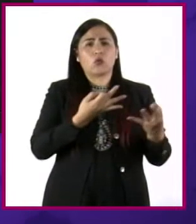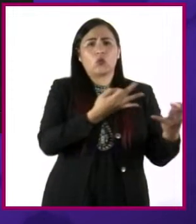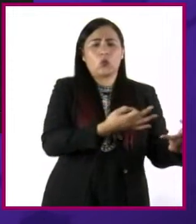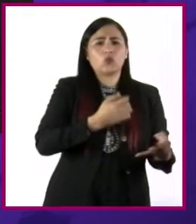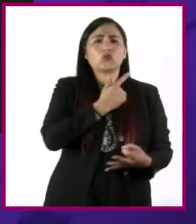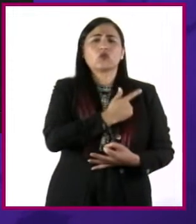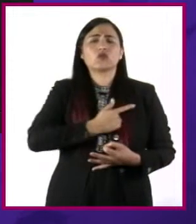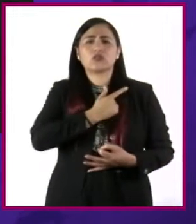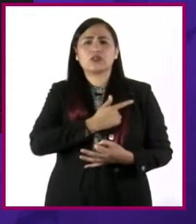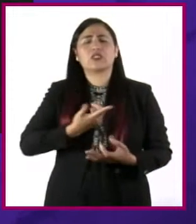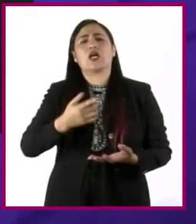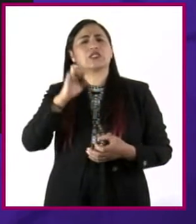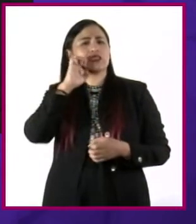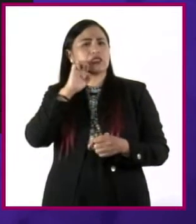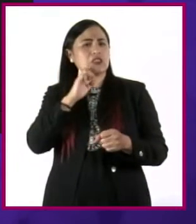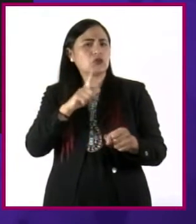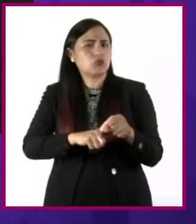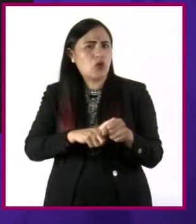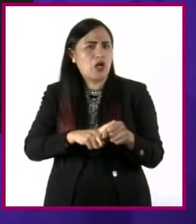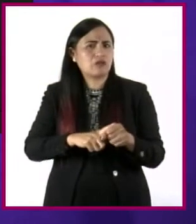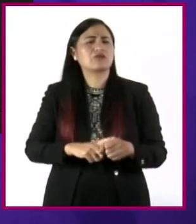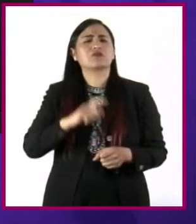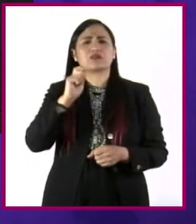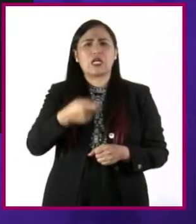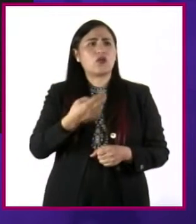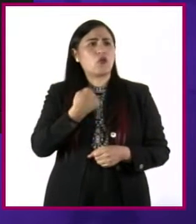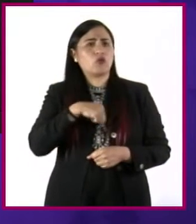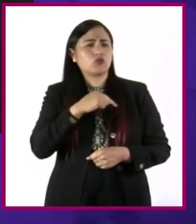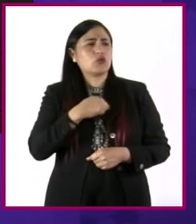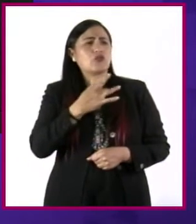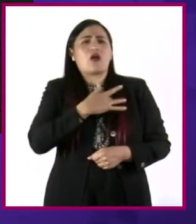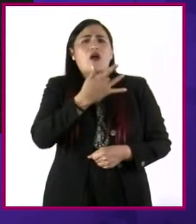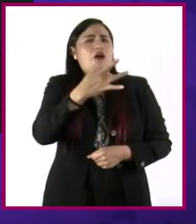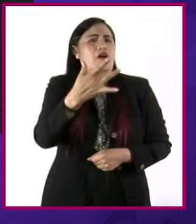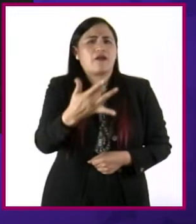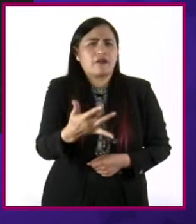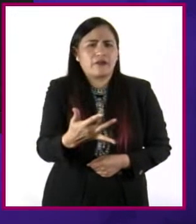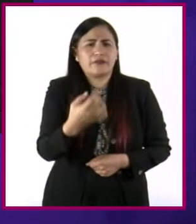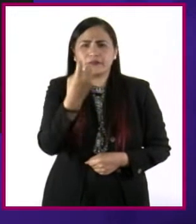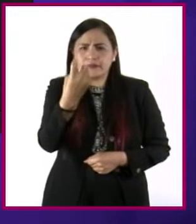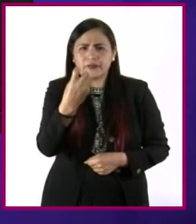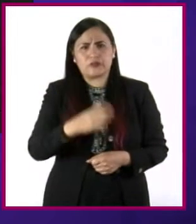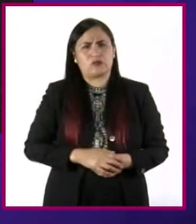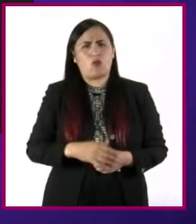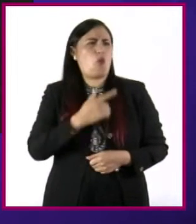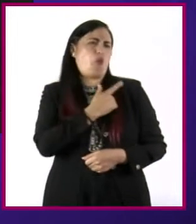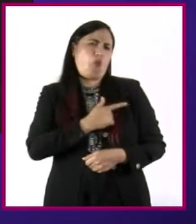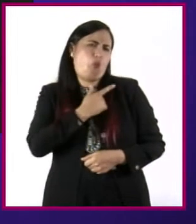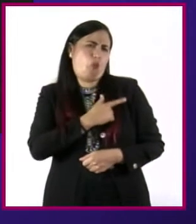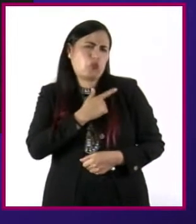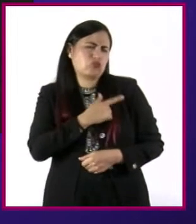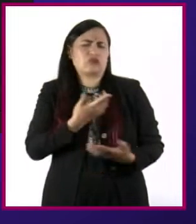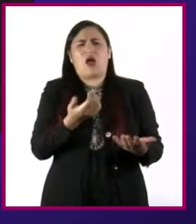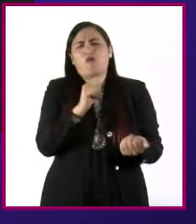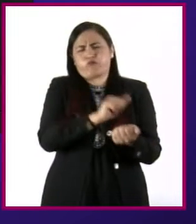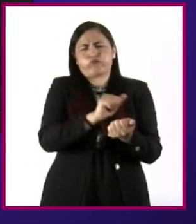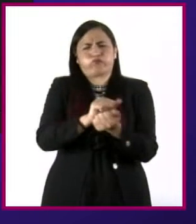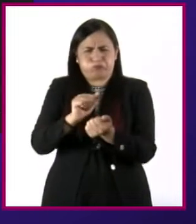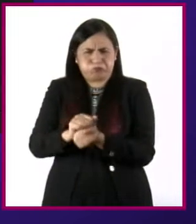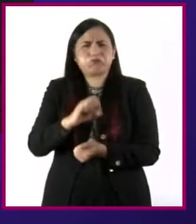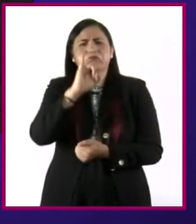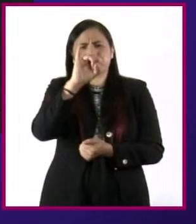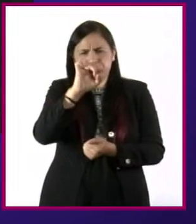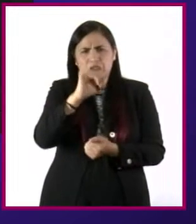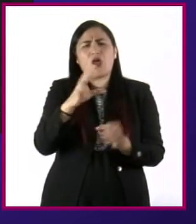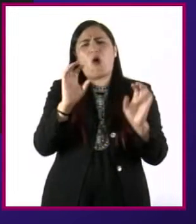erótico tiene que ver con las personas de las que nos enamoramos. Entonces, y con las que nos gusta tener prácticas sexuales también, y